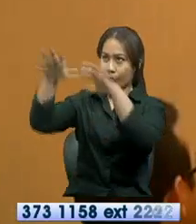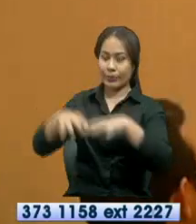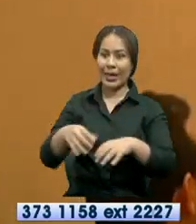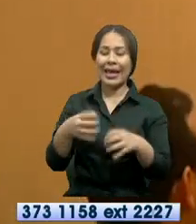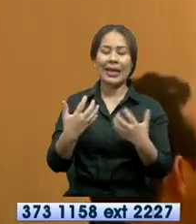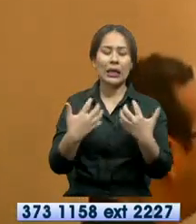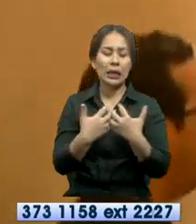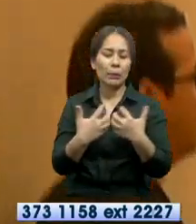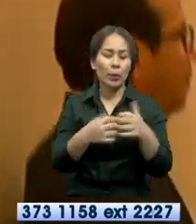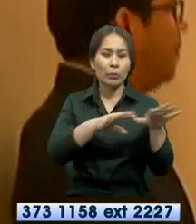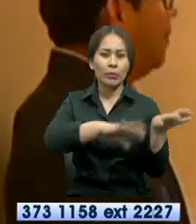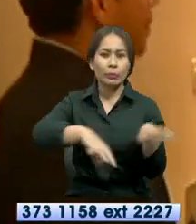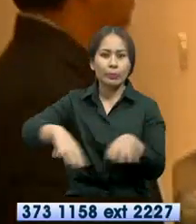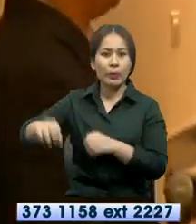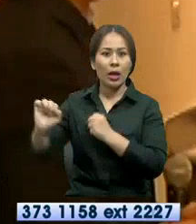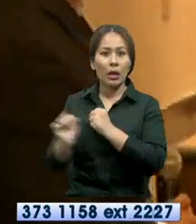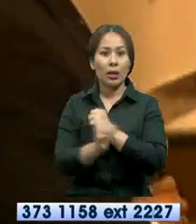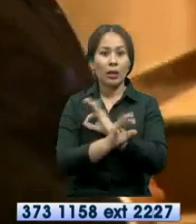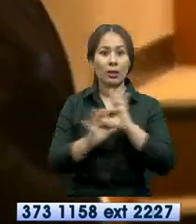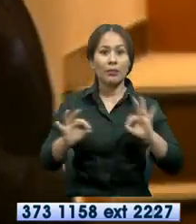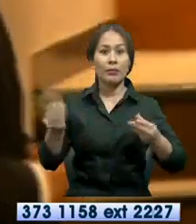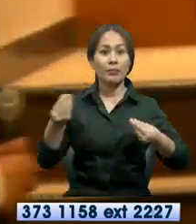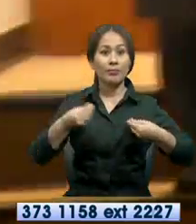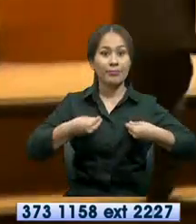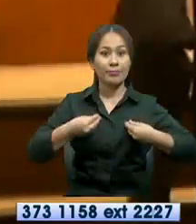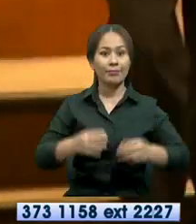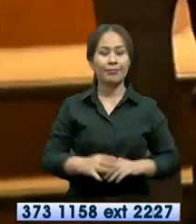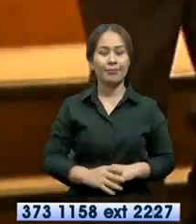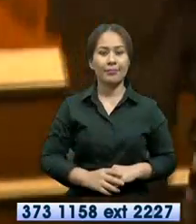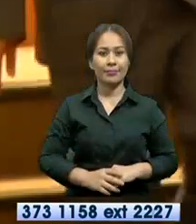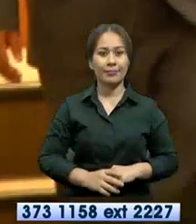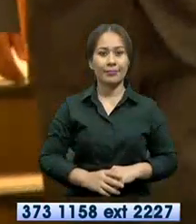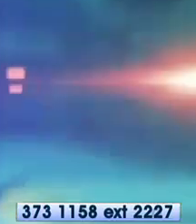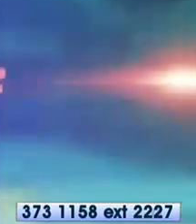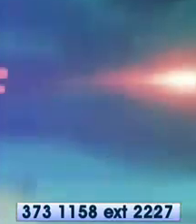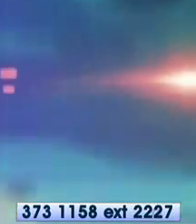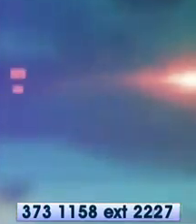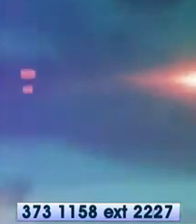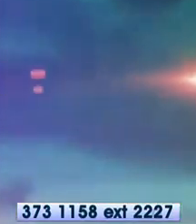de la maquinaria. Informó Enrique Muñoz.